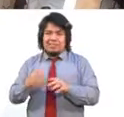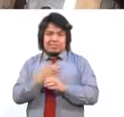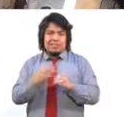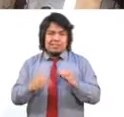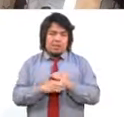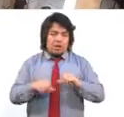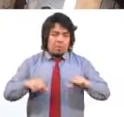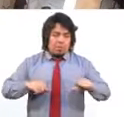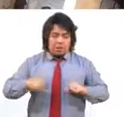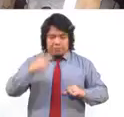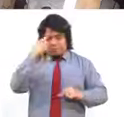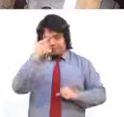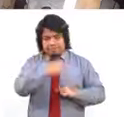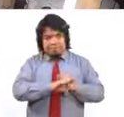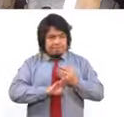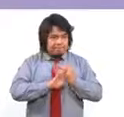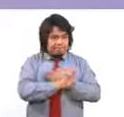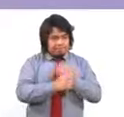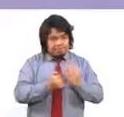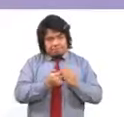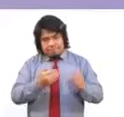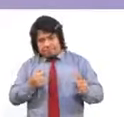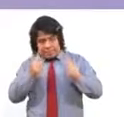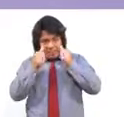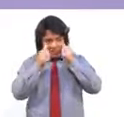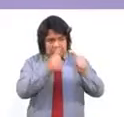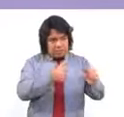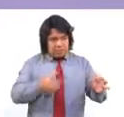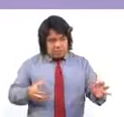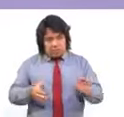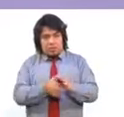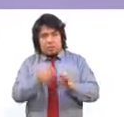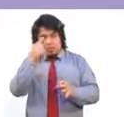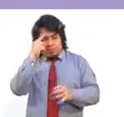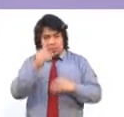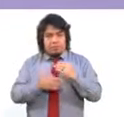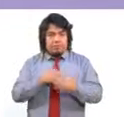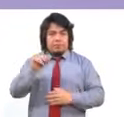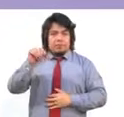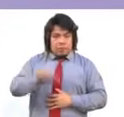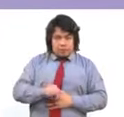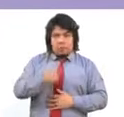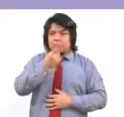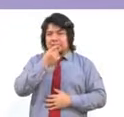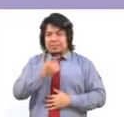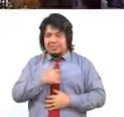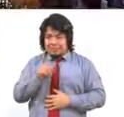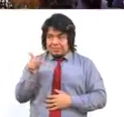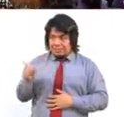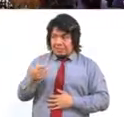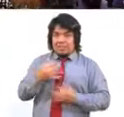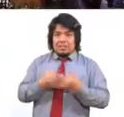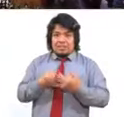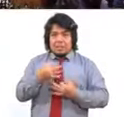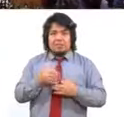de prevención, atención y vinculación a procesos. Hoy nos dice la fiscal que son más